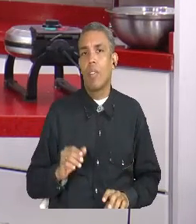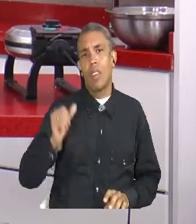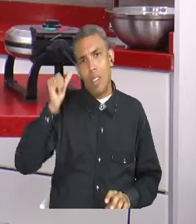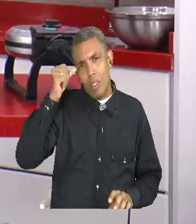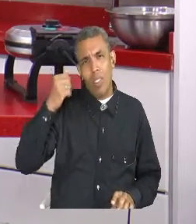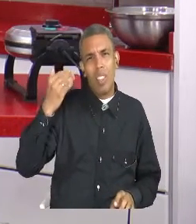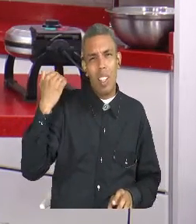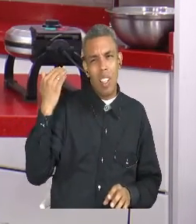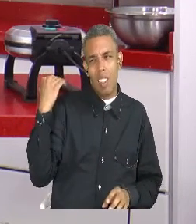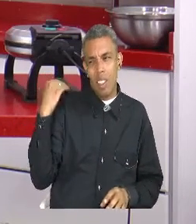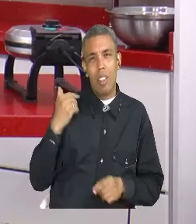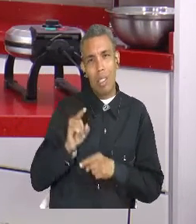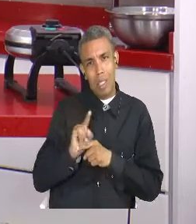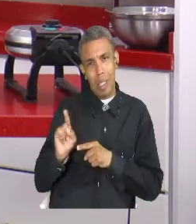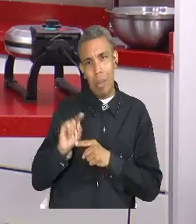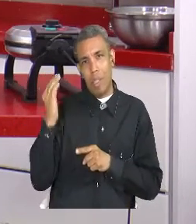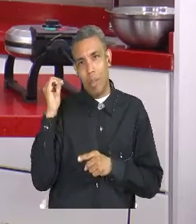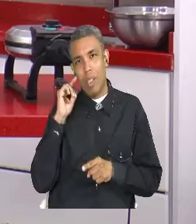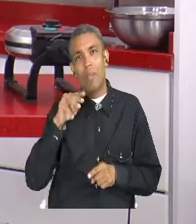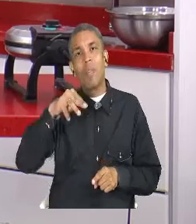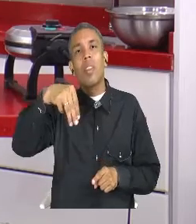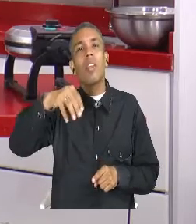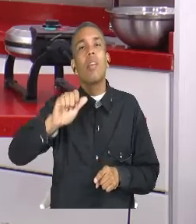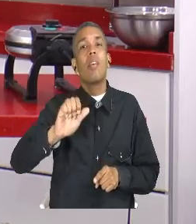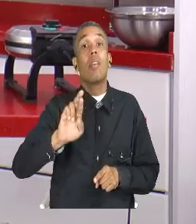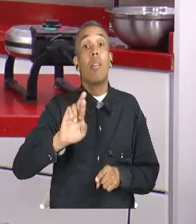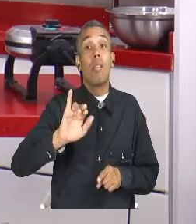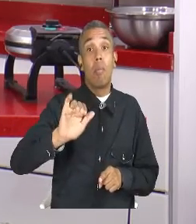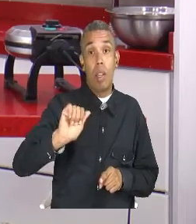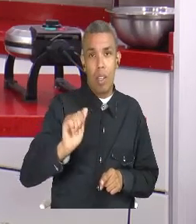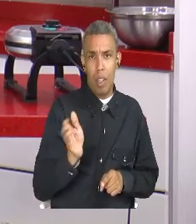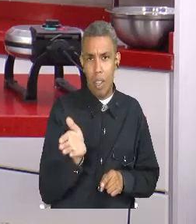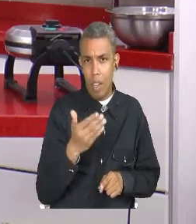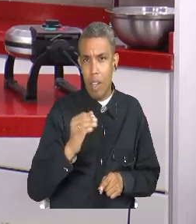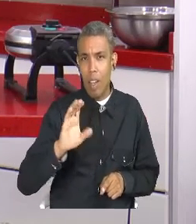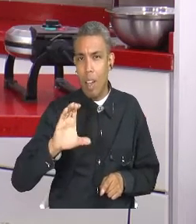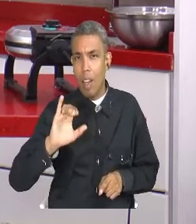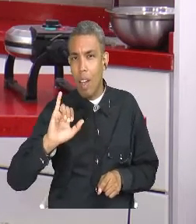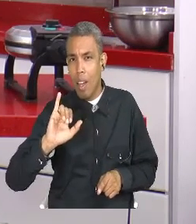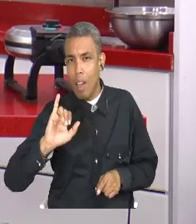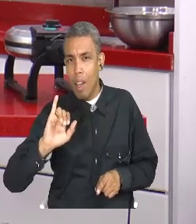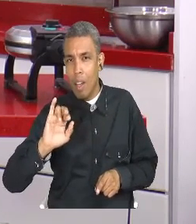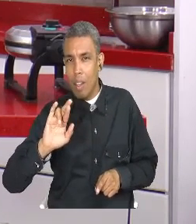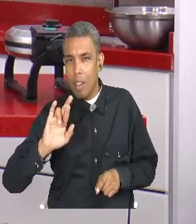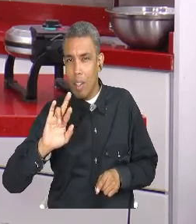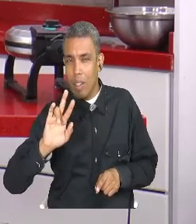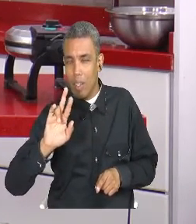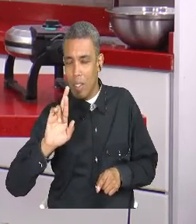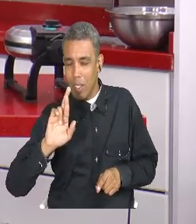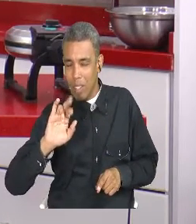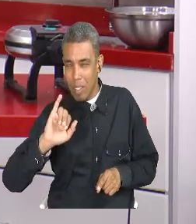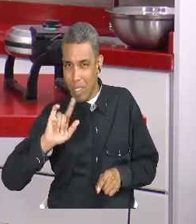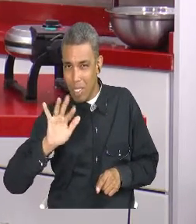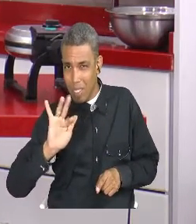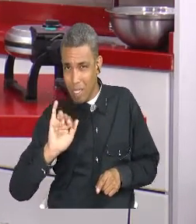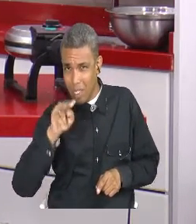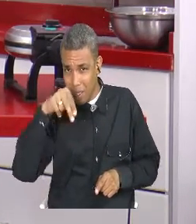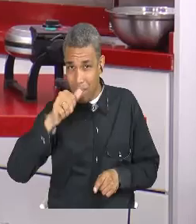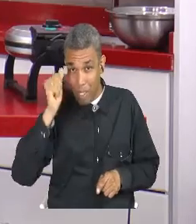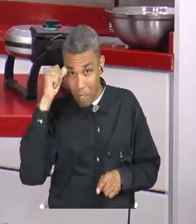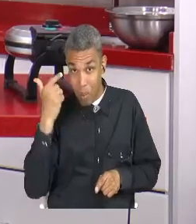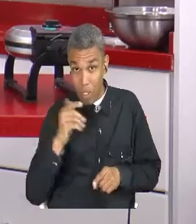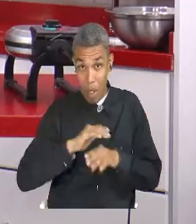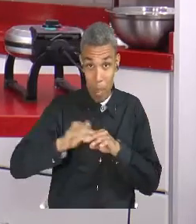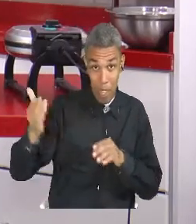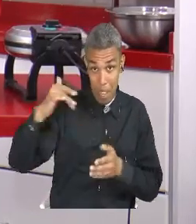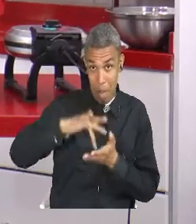Cristina. En esta ocasión le vamos a dar la oportunidad a un hombre, a un caballero, para que venga y cocine con nosotros aquí, tipo reto con nuestros queridos compañeros.